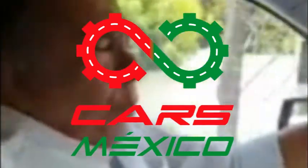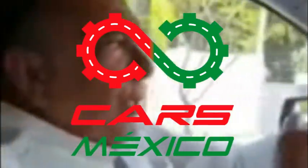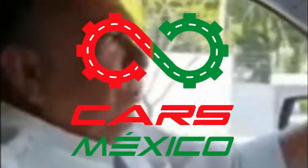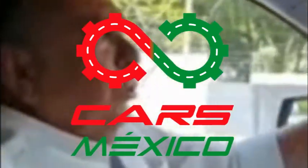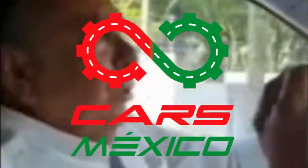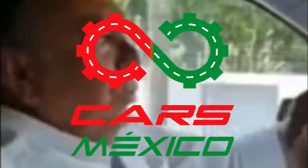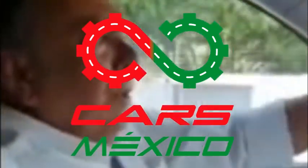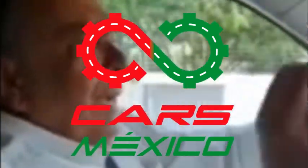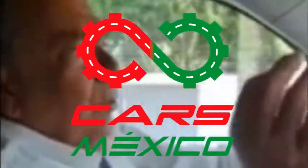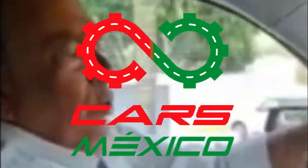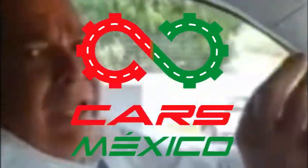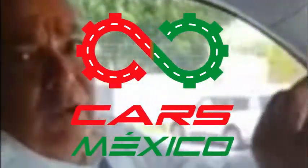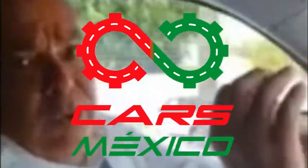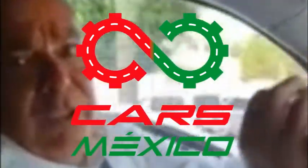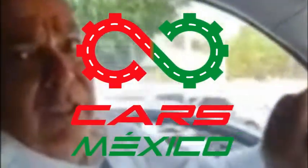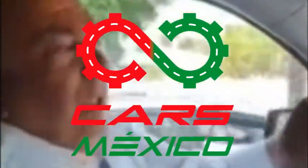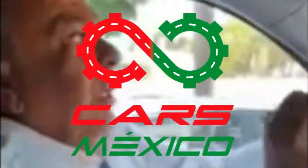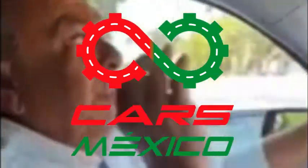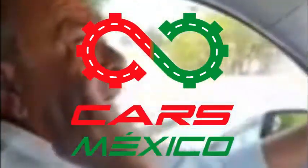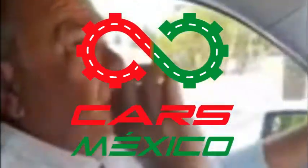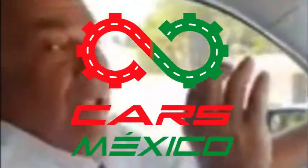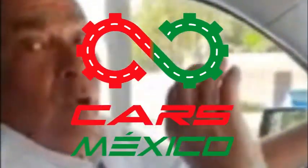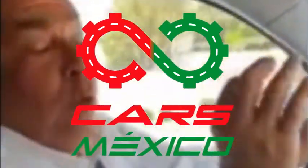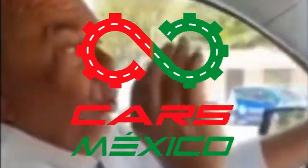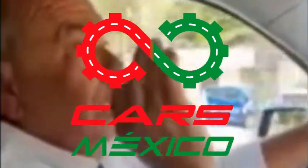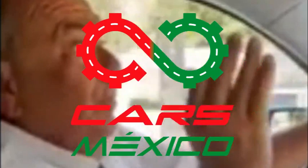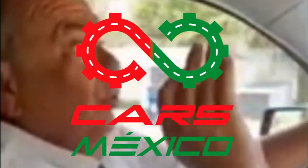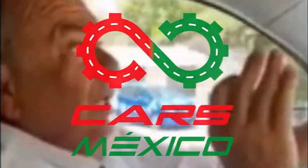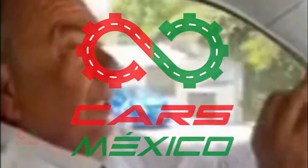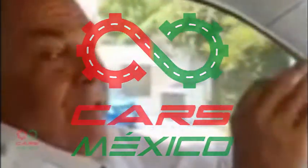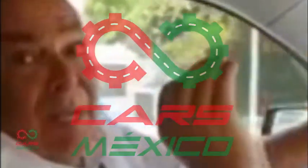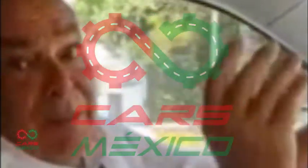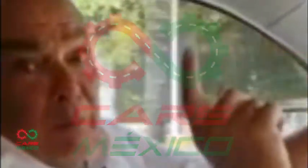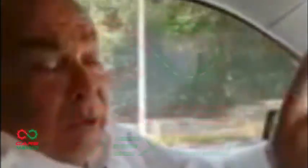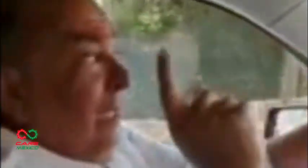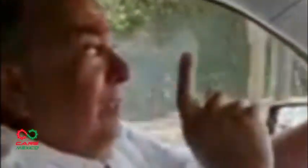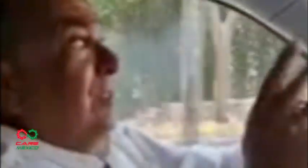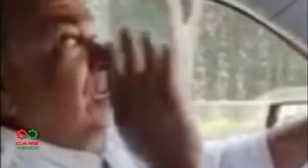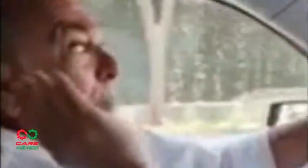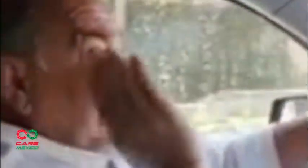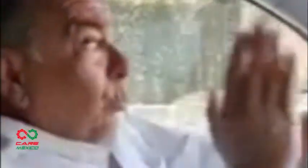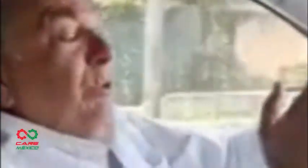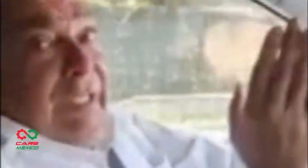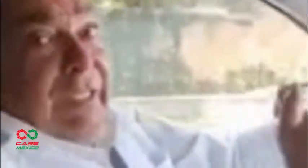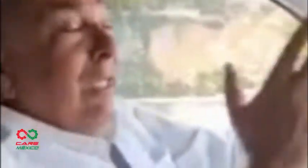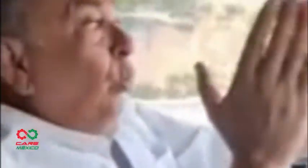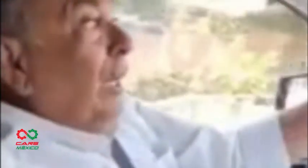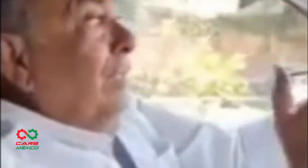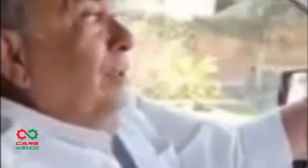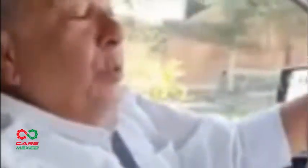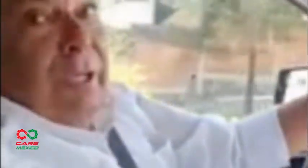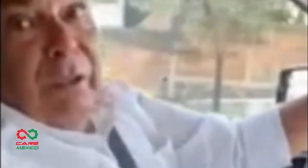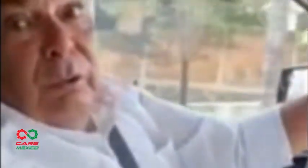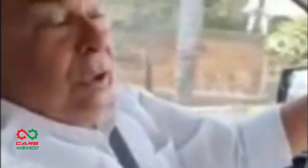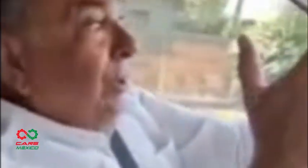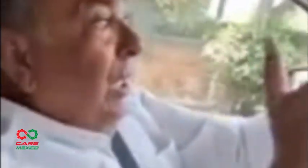es un proyecto que estoy trabajando día y noche que me he reunido con todas las personalidades más importantes para conseguir Y